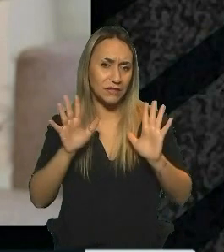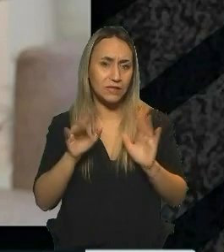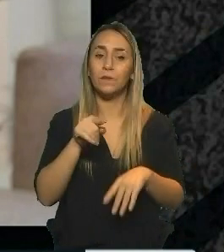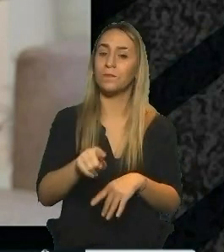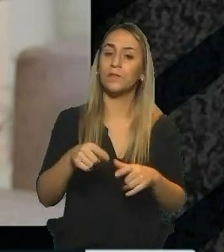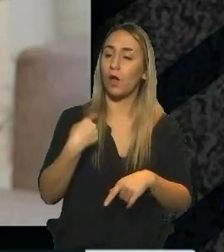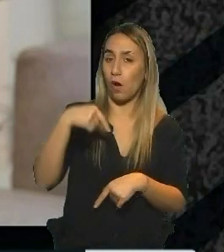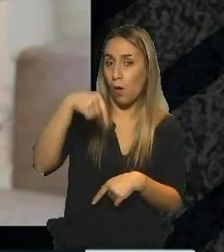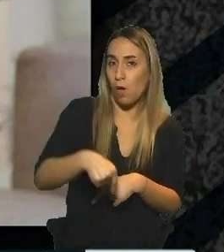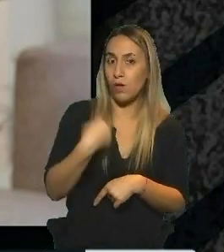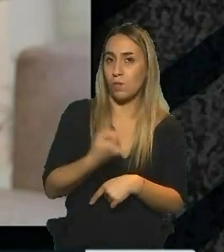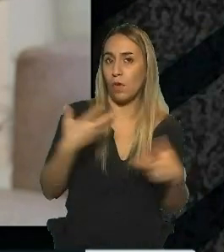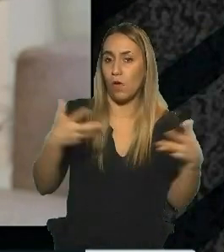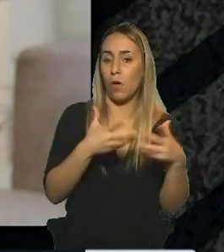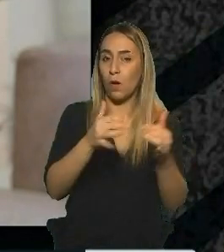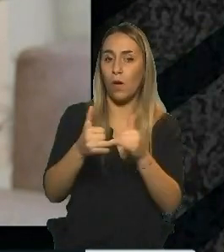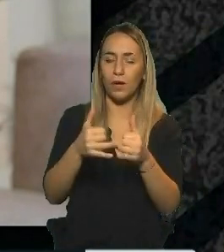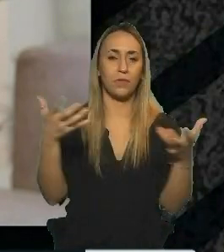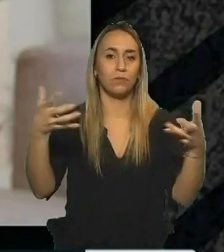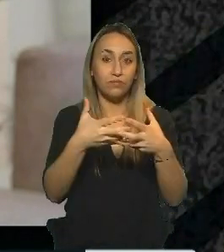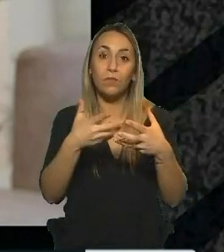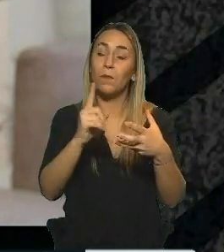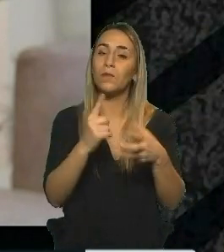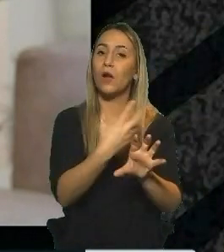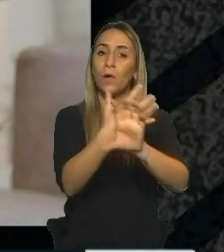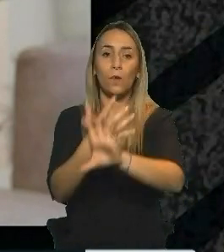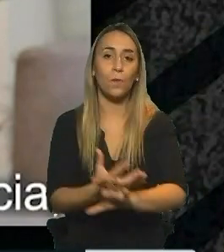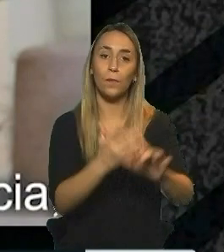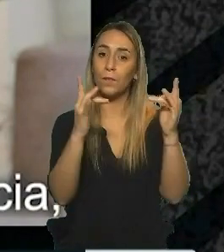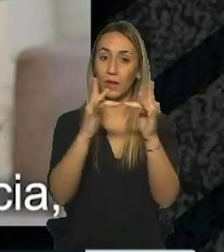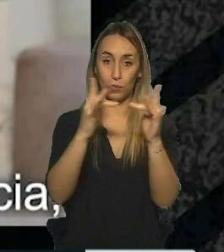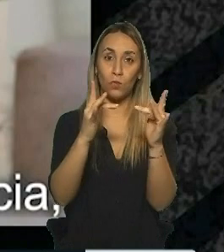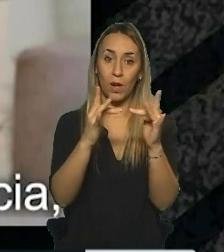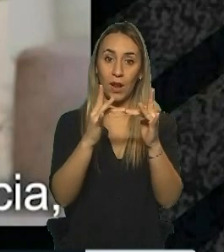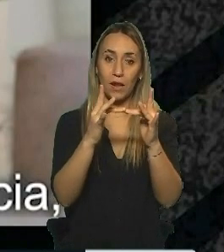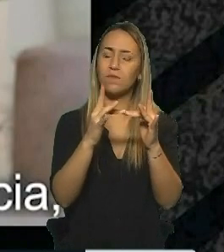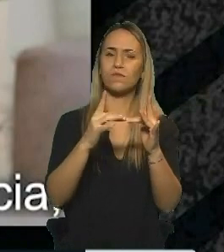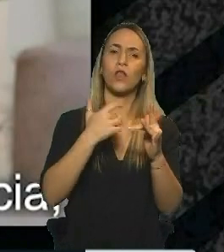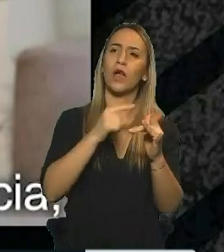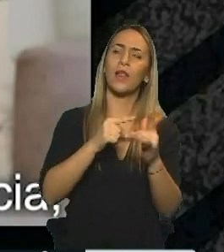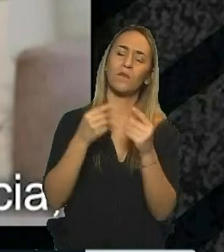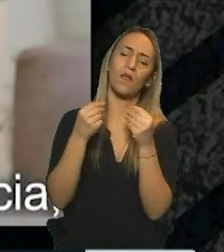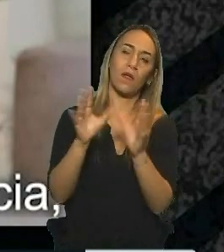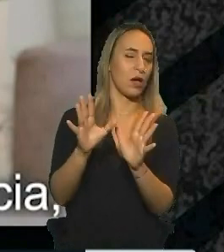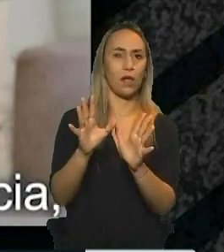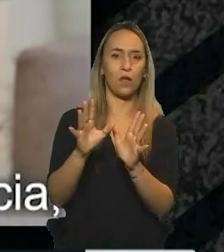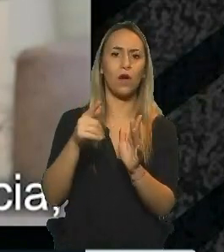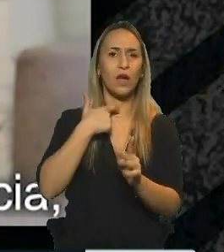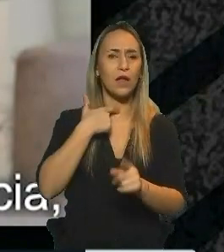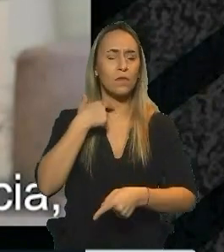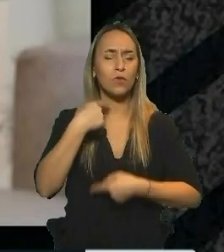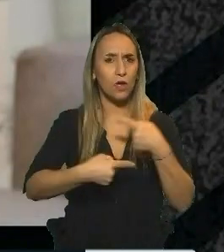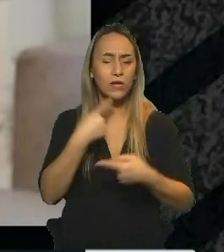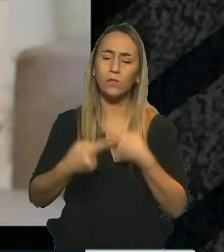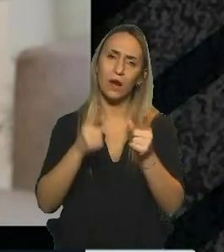todos los años, una vez más de forma virtual tras una pantalla, para no bajar los brazos frente a la búsqueda de